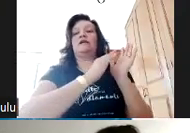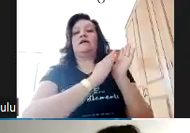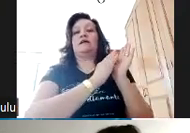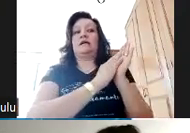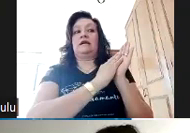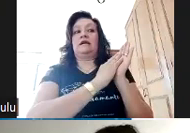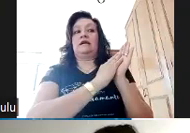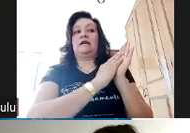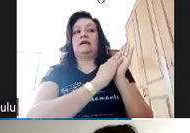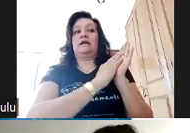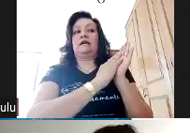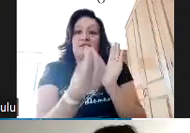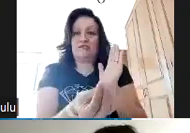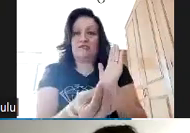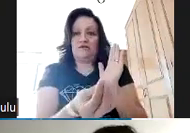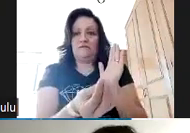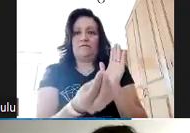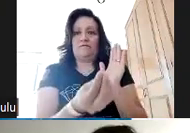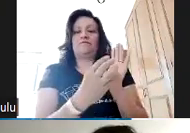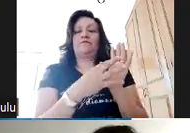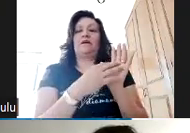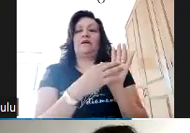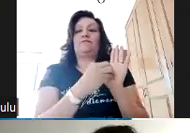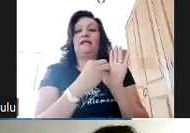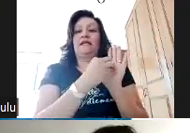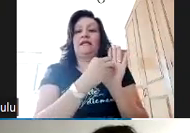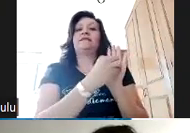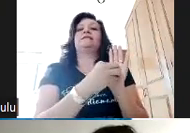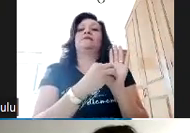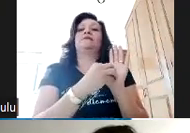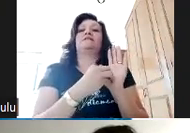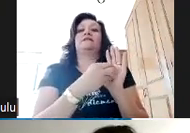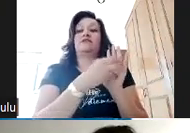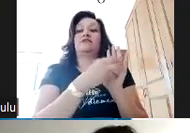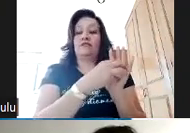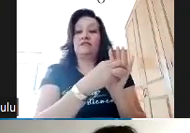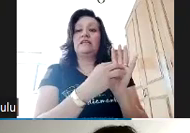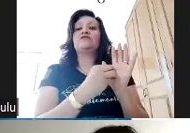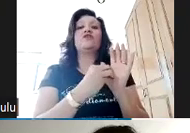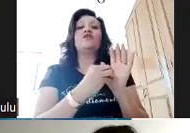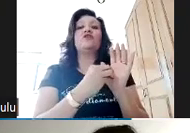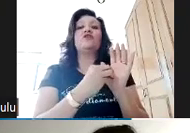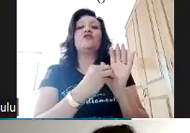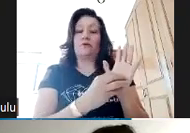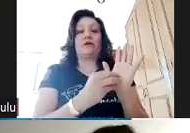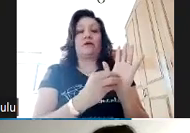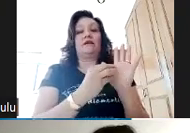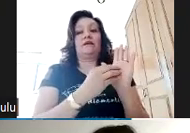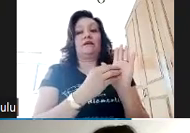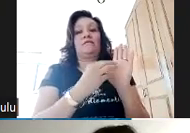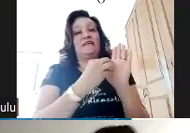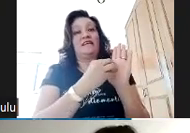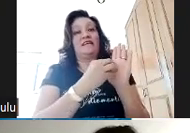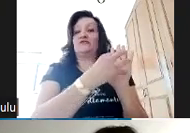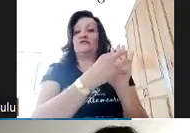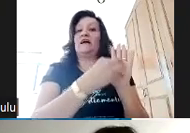los darles la información Ah para esas presentaciones son muy buenos porque